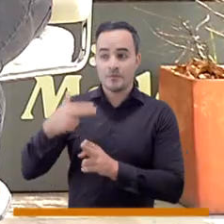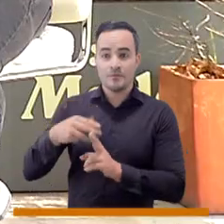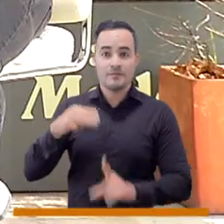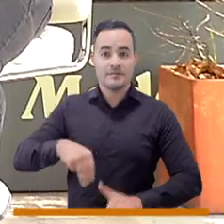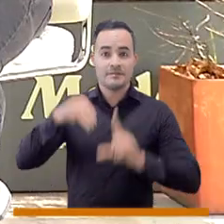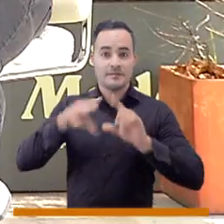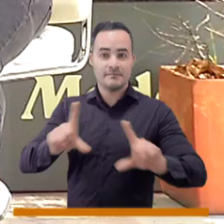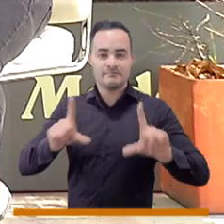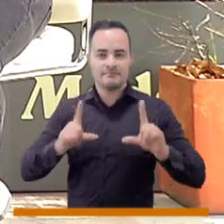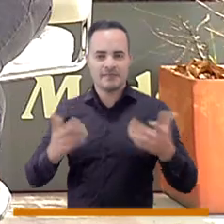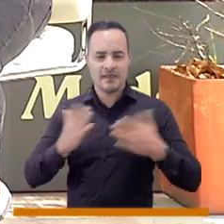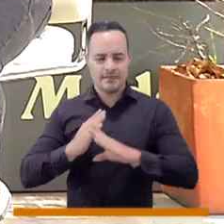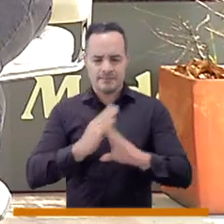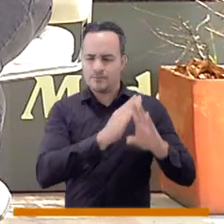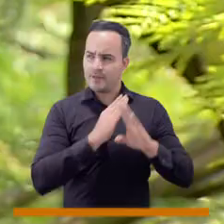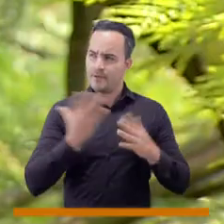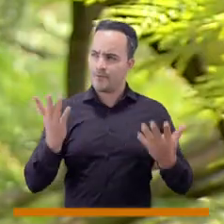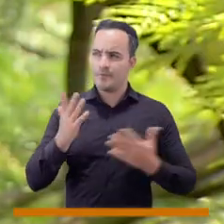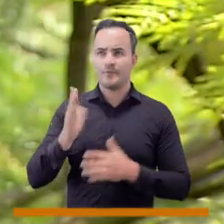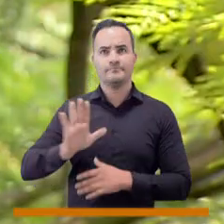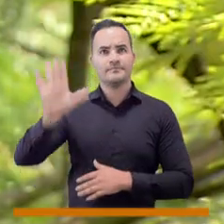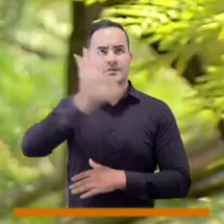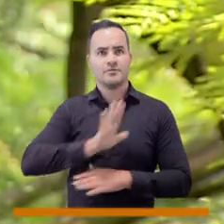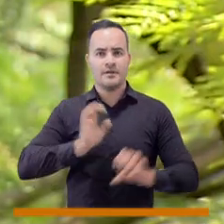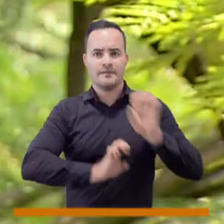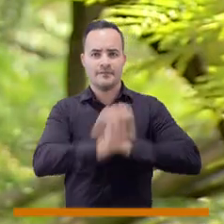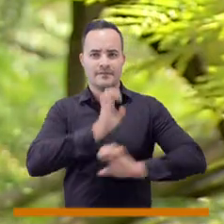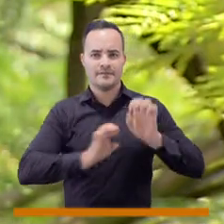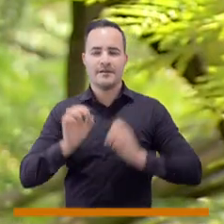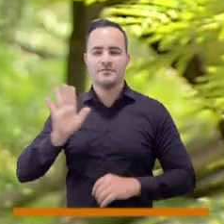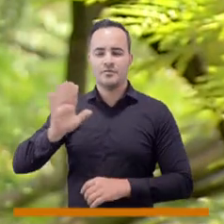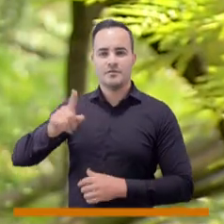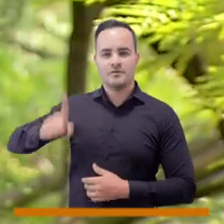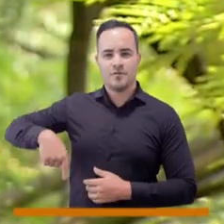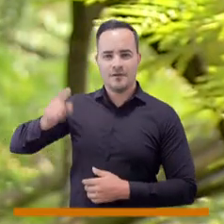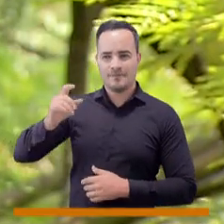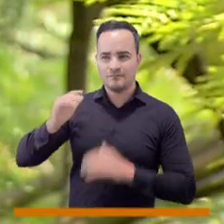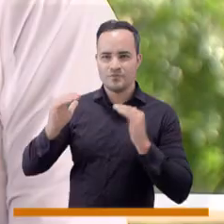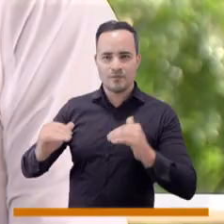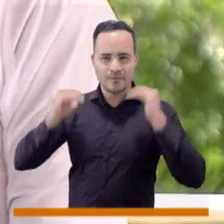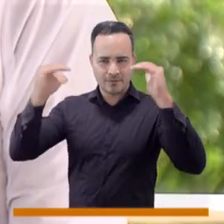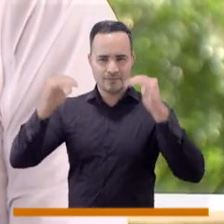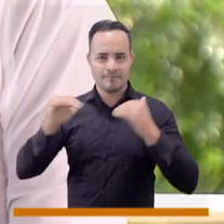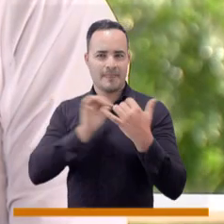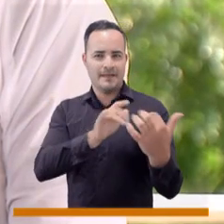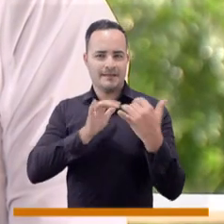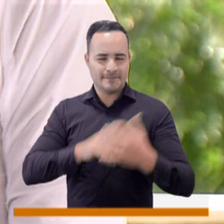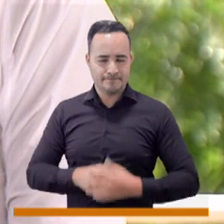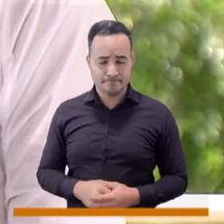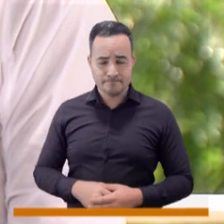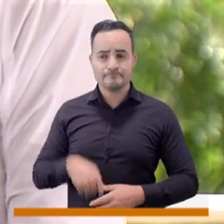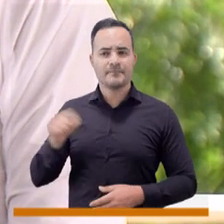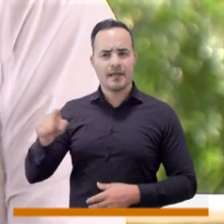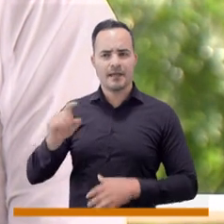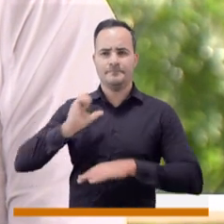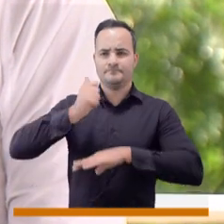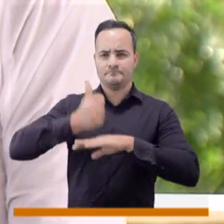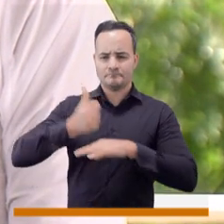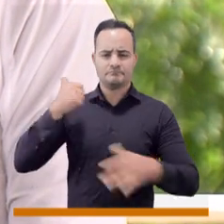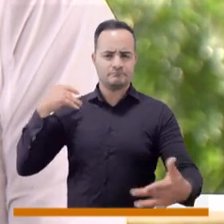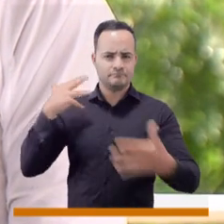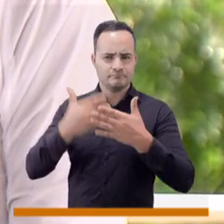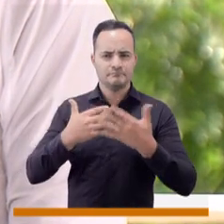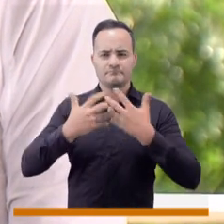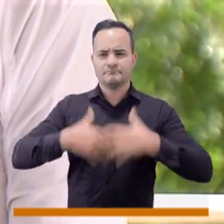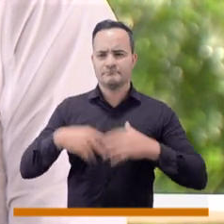magíster en seguridad y defensa nacional de la Escuela Superior de Guerra, empresario, docente, director de proyectos de